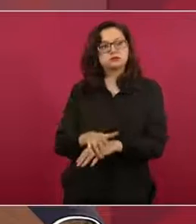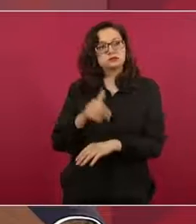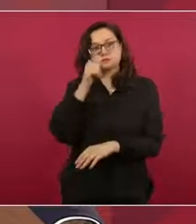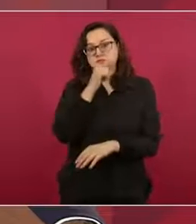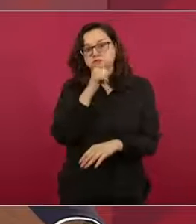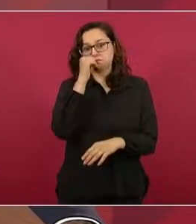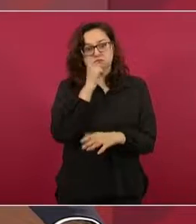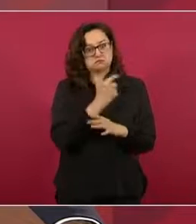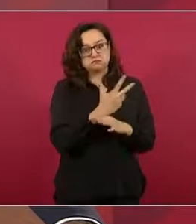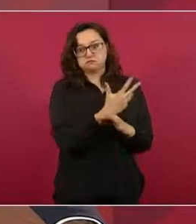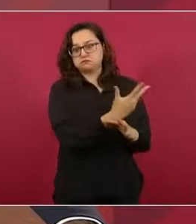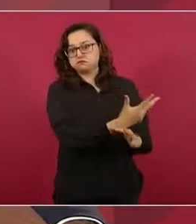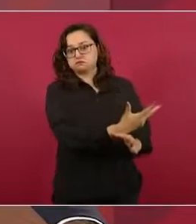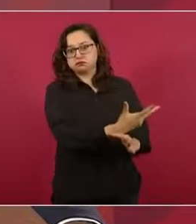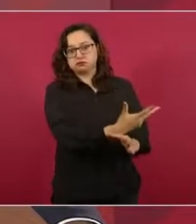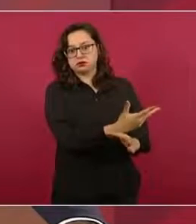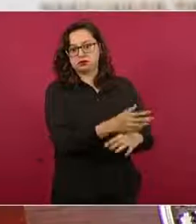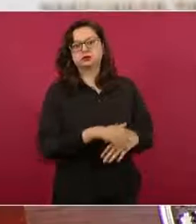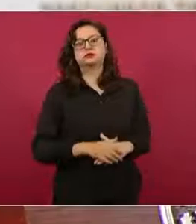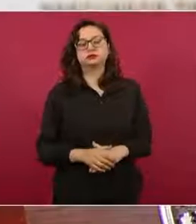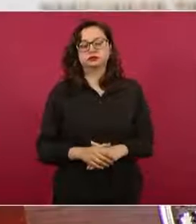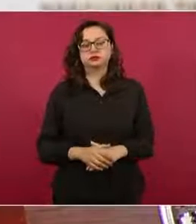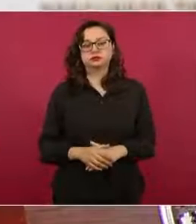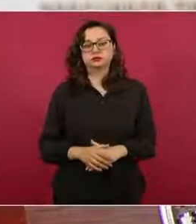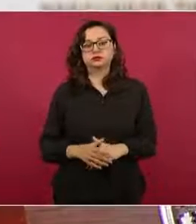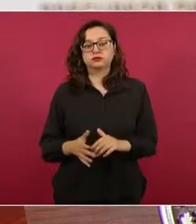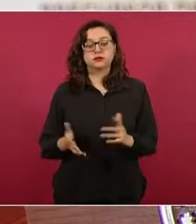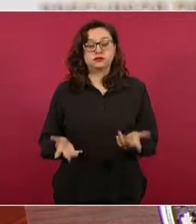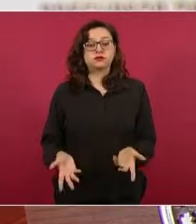Y nosotros queremos ayudar